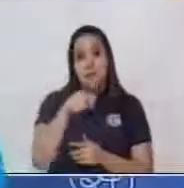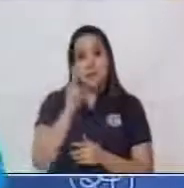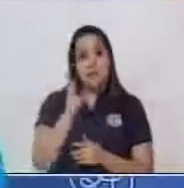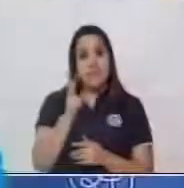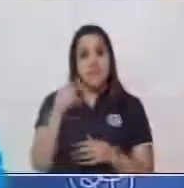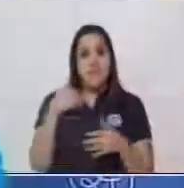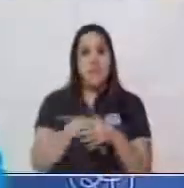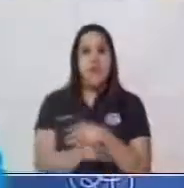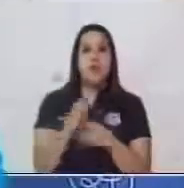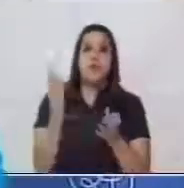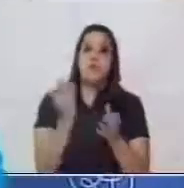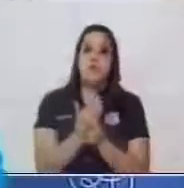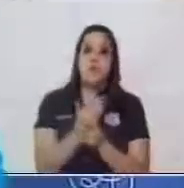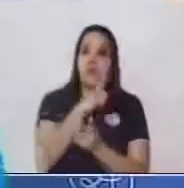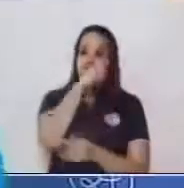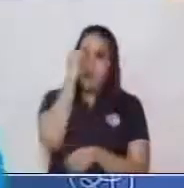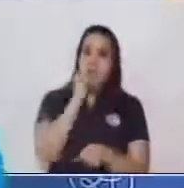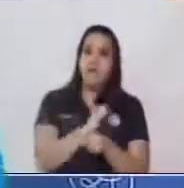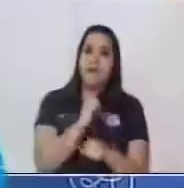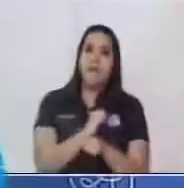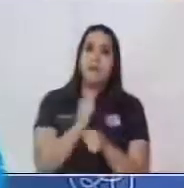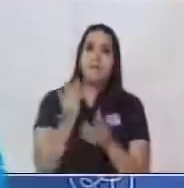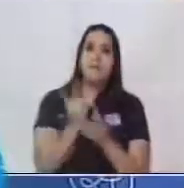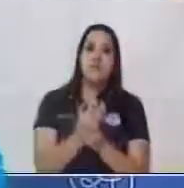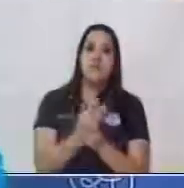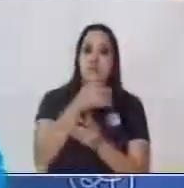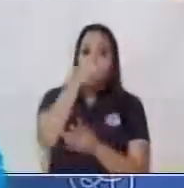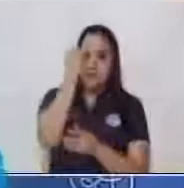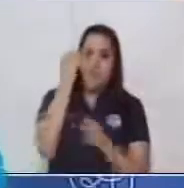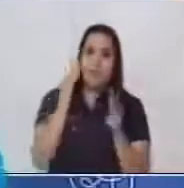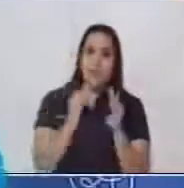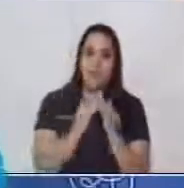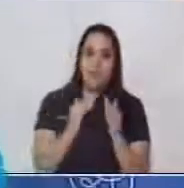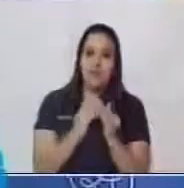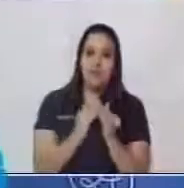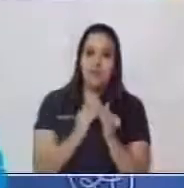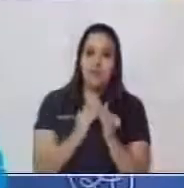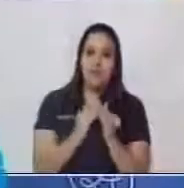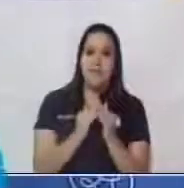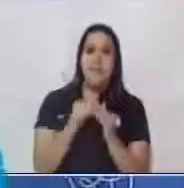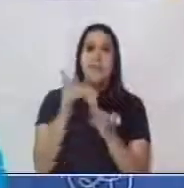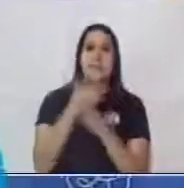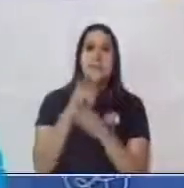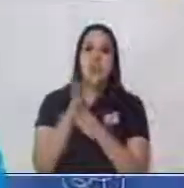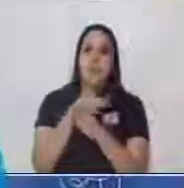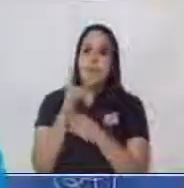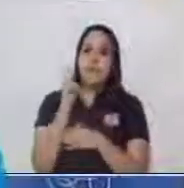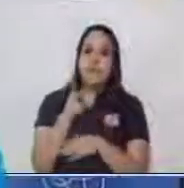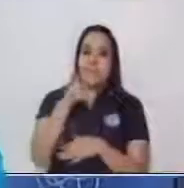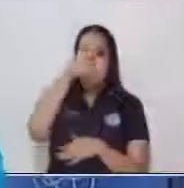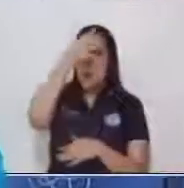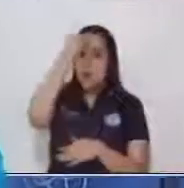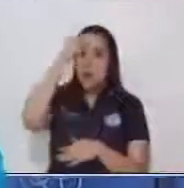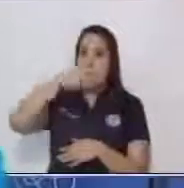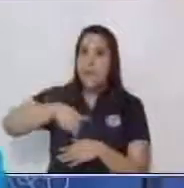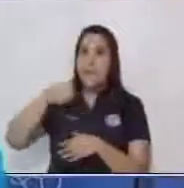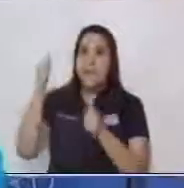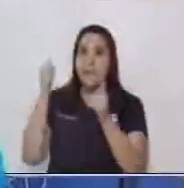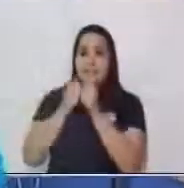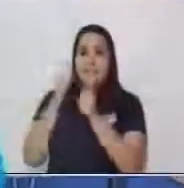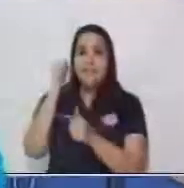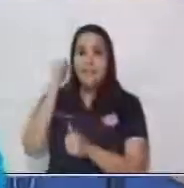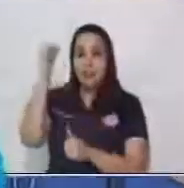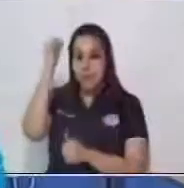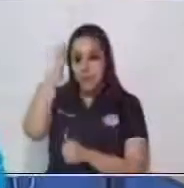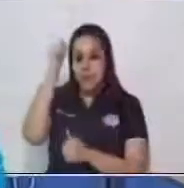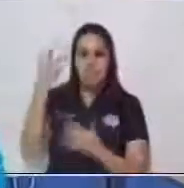tus trabajos y ejercicios en tu portafolio de Aprendo en Casa y comparte lo que aprendimos en la sesión de hoy.